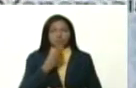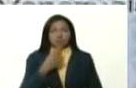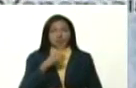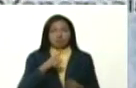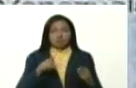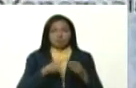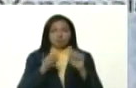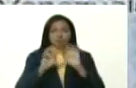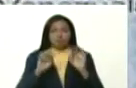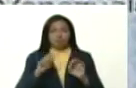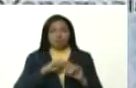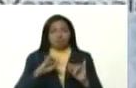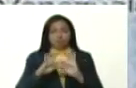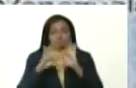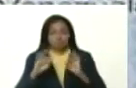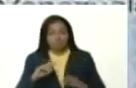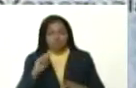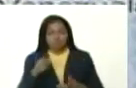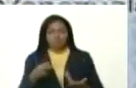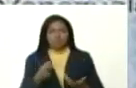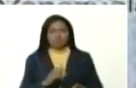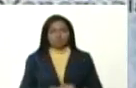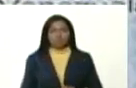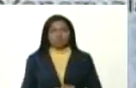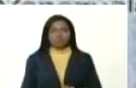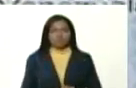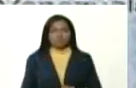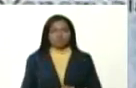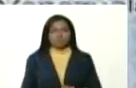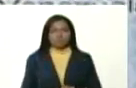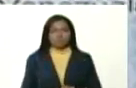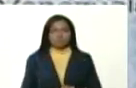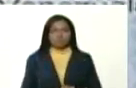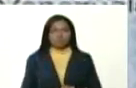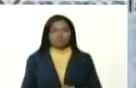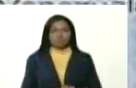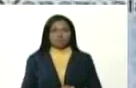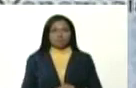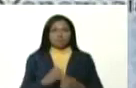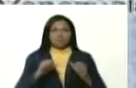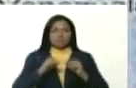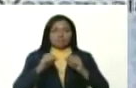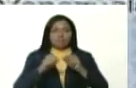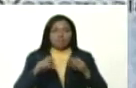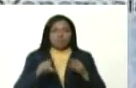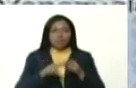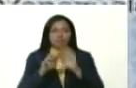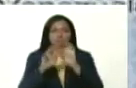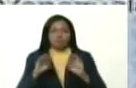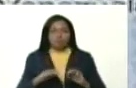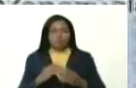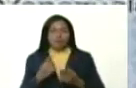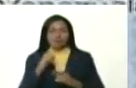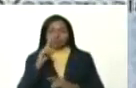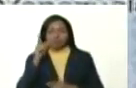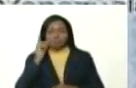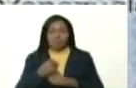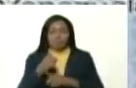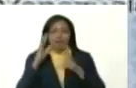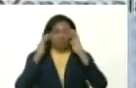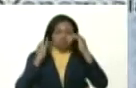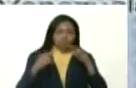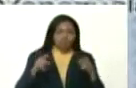autoridades de esta materia, y aunque sigue siendo un asunto que debemos